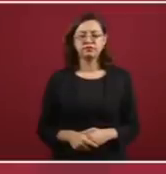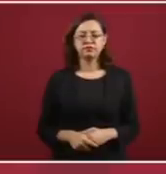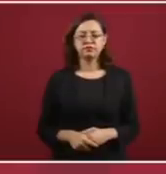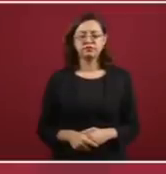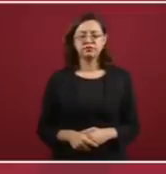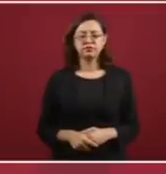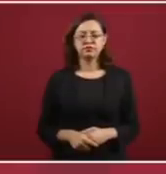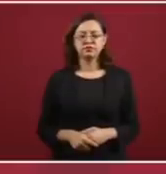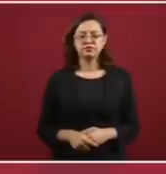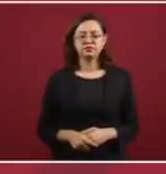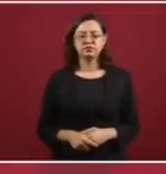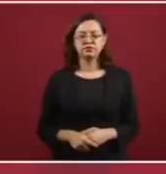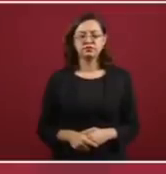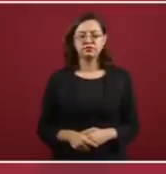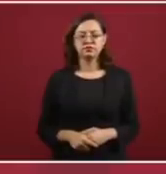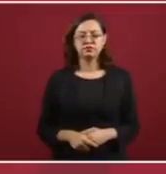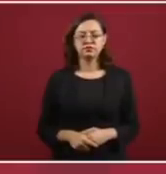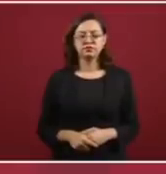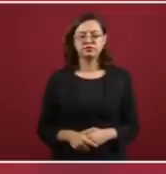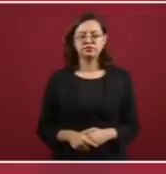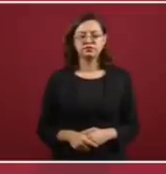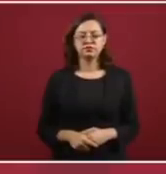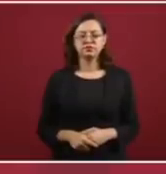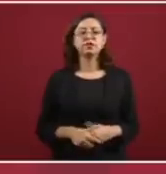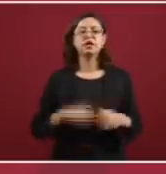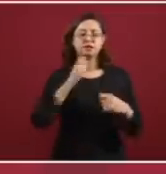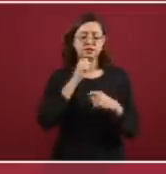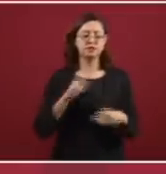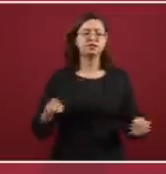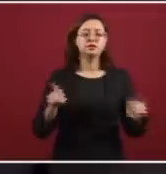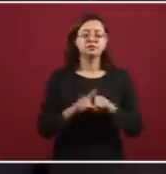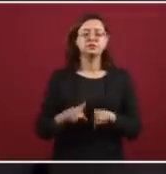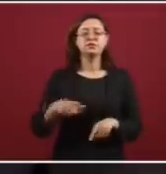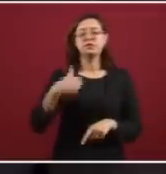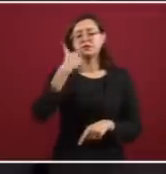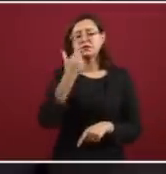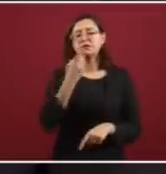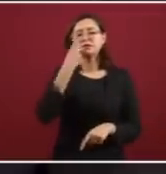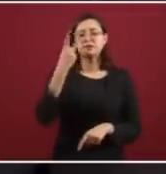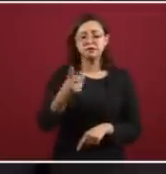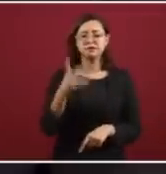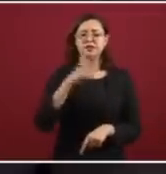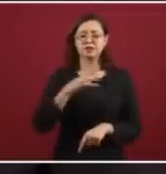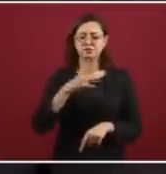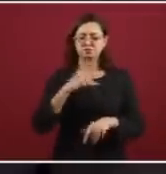decirles que tenemos un buen informe